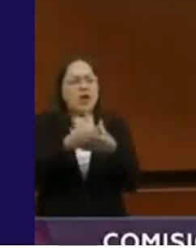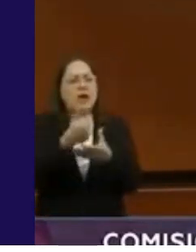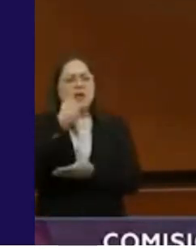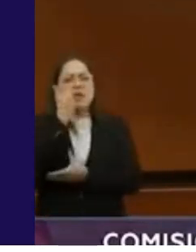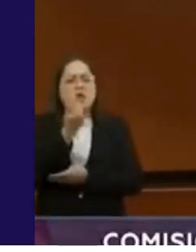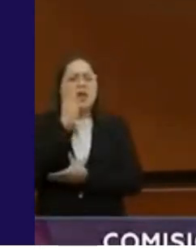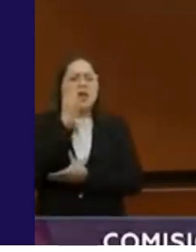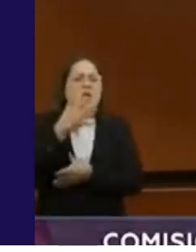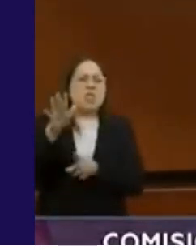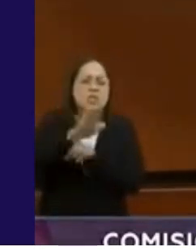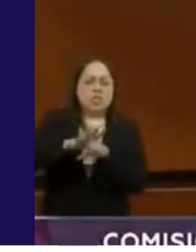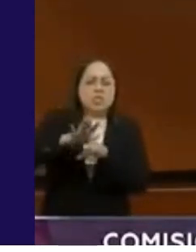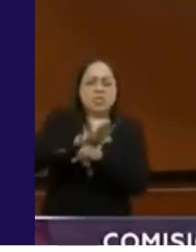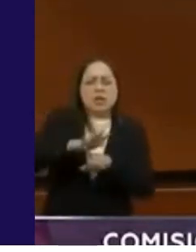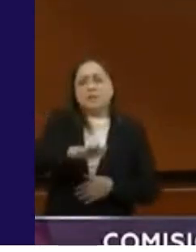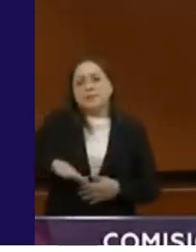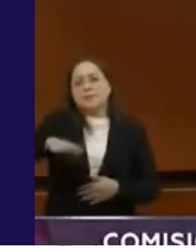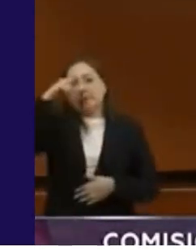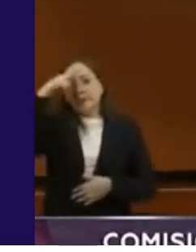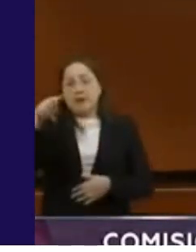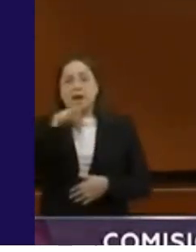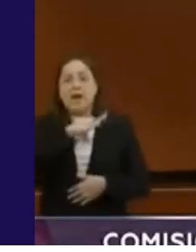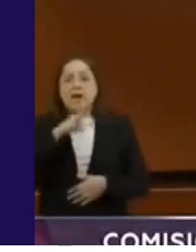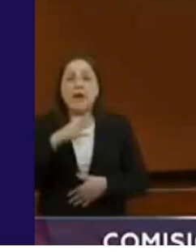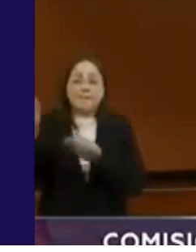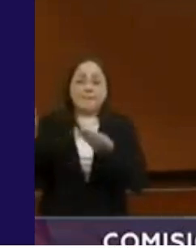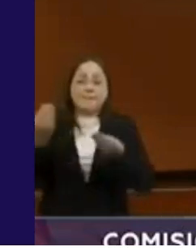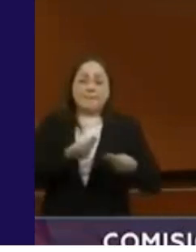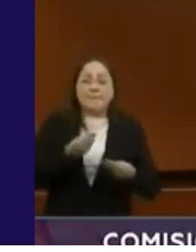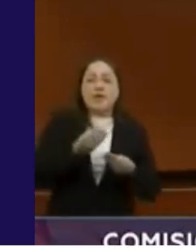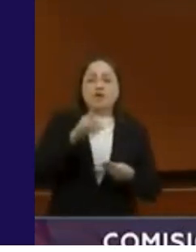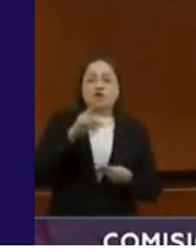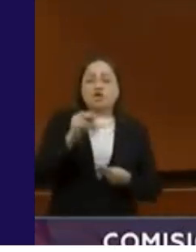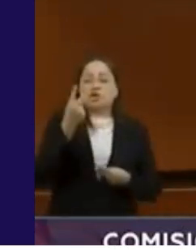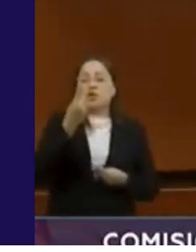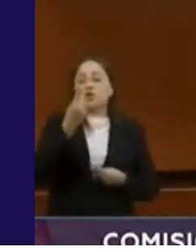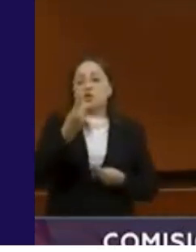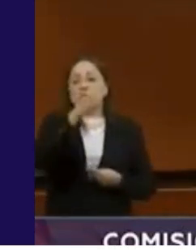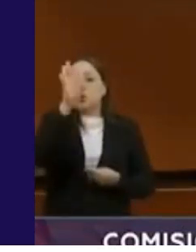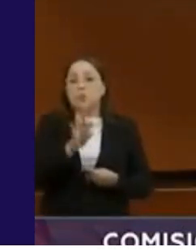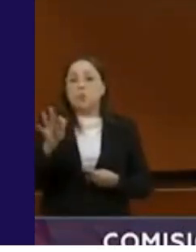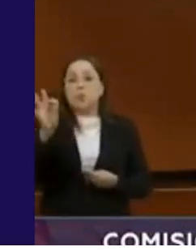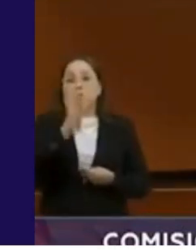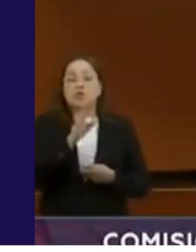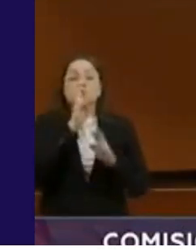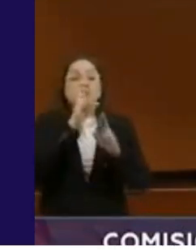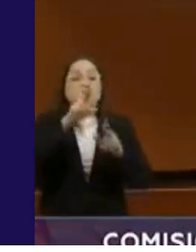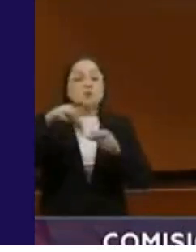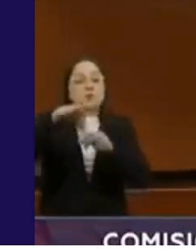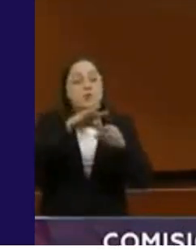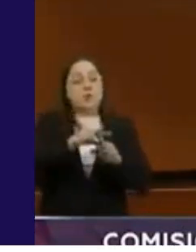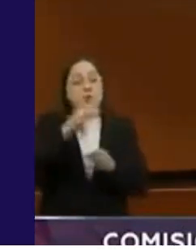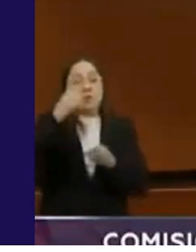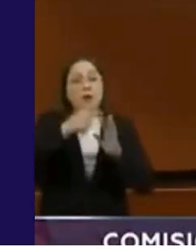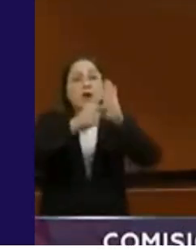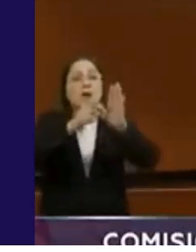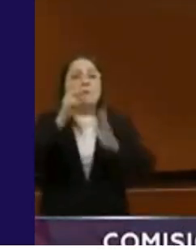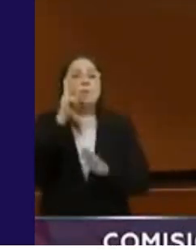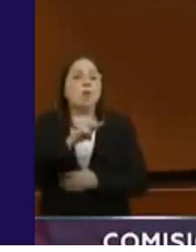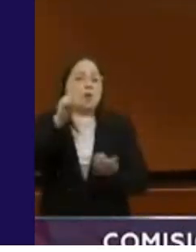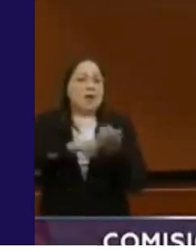pelo al pueblo de México, trajeron las actas del 81% de los resultados dándose a conocer para demostrar que